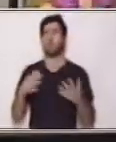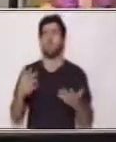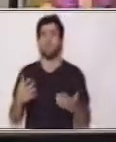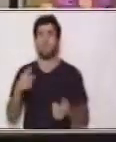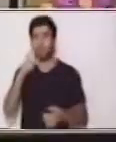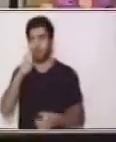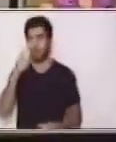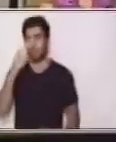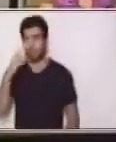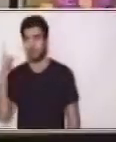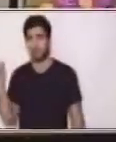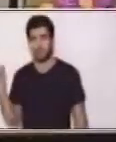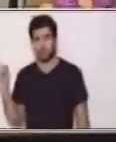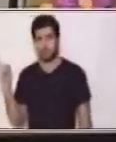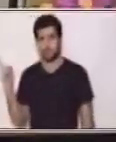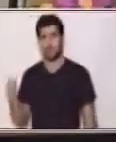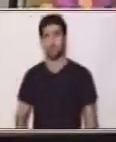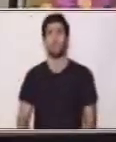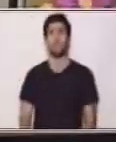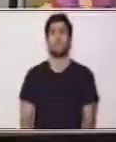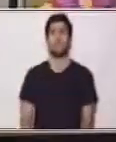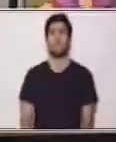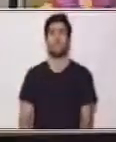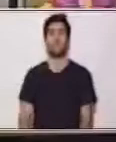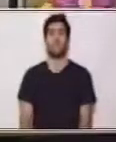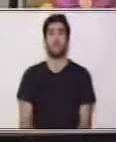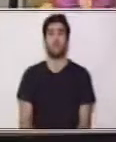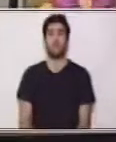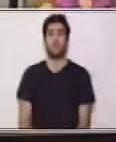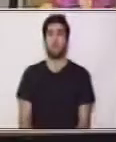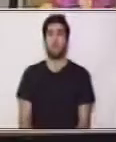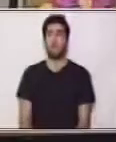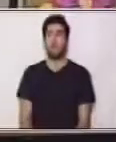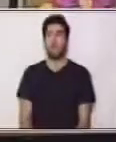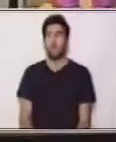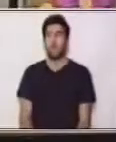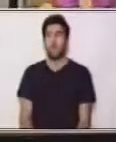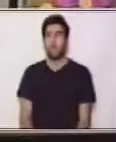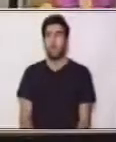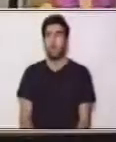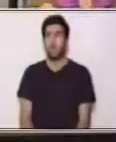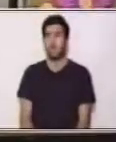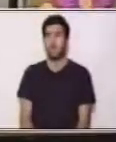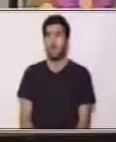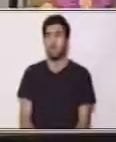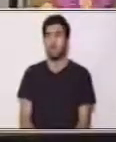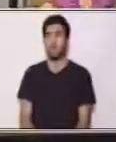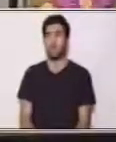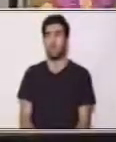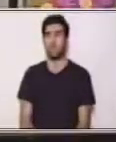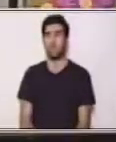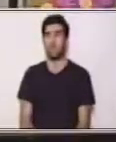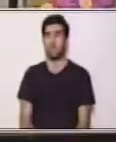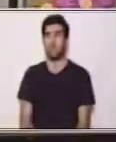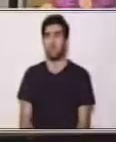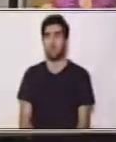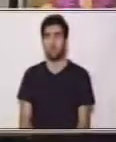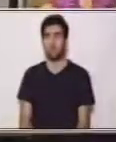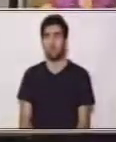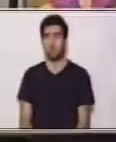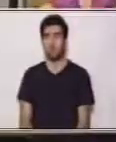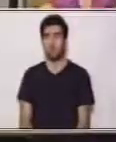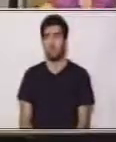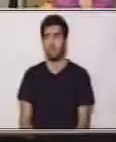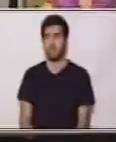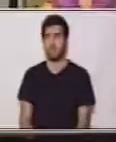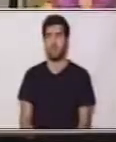tus vasitos en la parte de abajo, les vas a colocar masking tape para pegarlo a la regla,